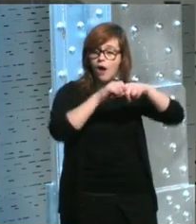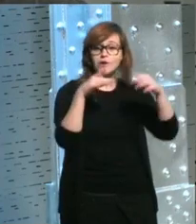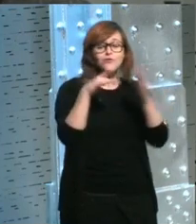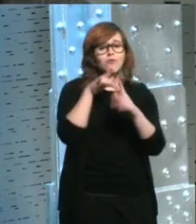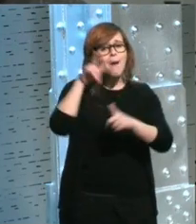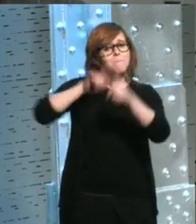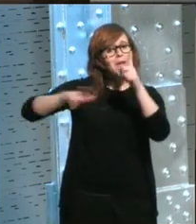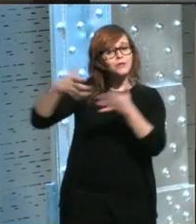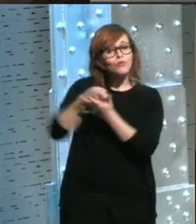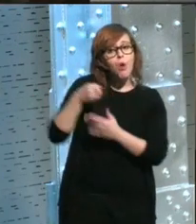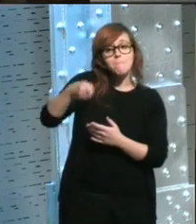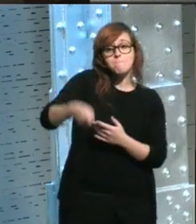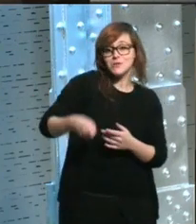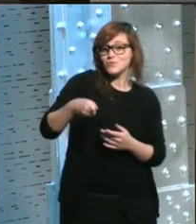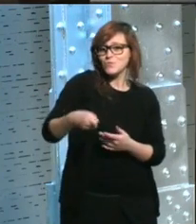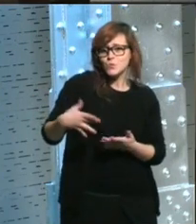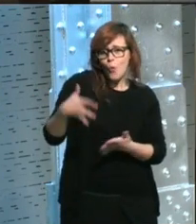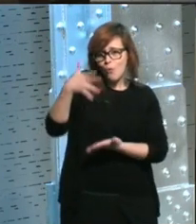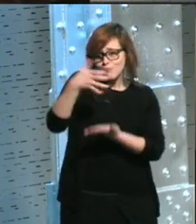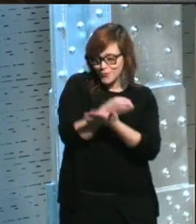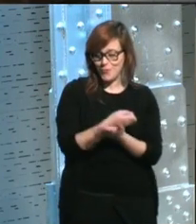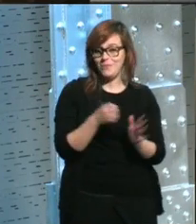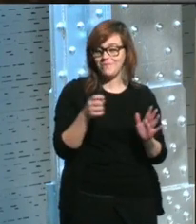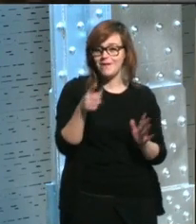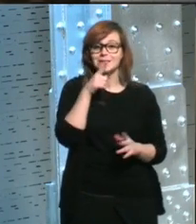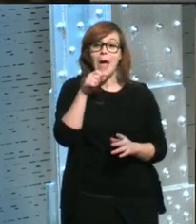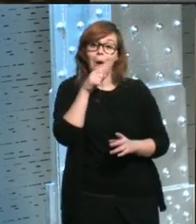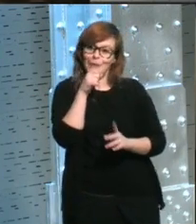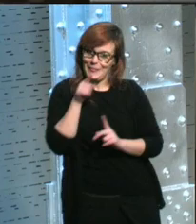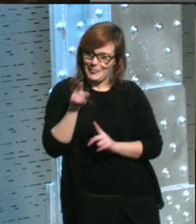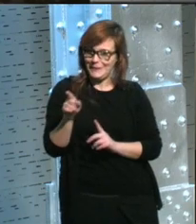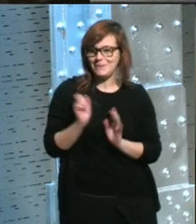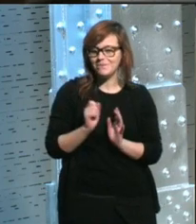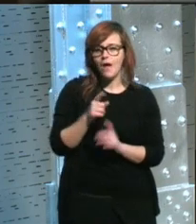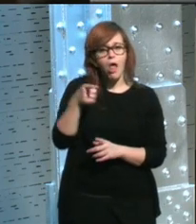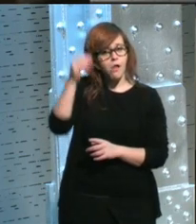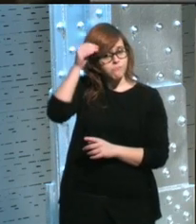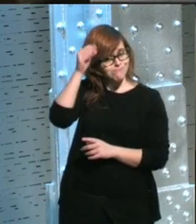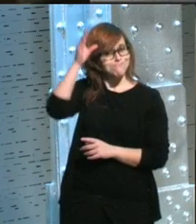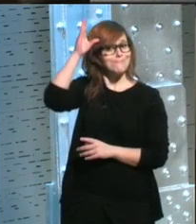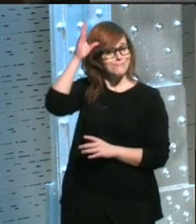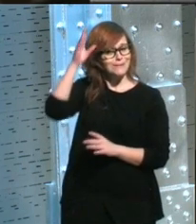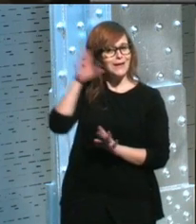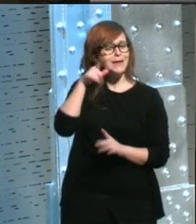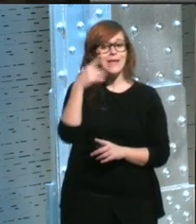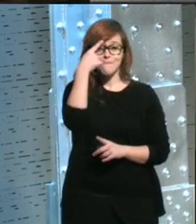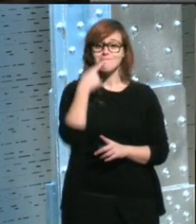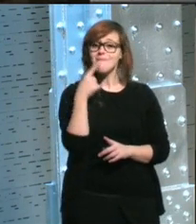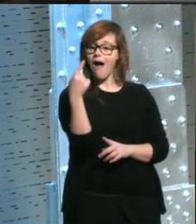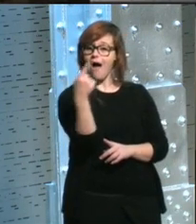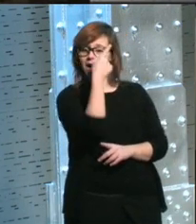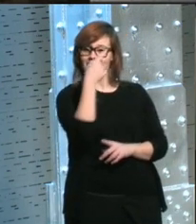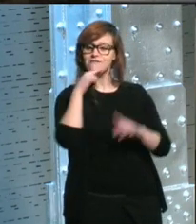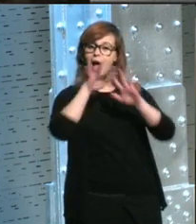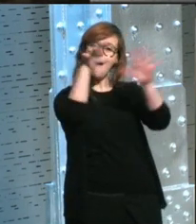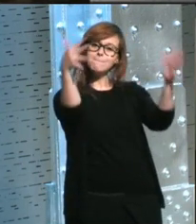bastoncito. Aquí el abuelo. El abuelo que sabe más que nadie y que tiene, como aquí veis en esta imagen, la bola